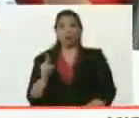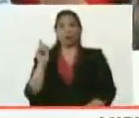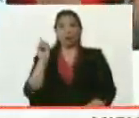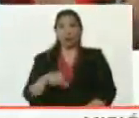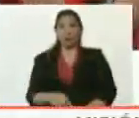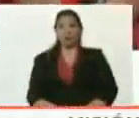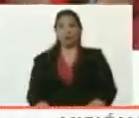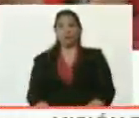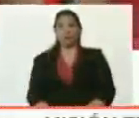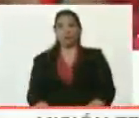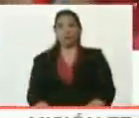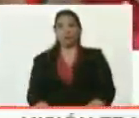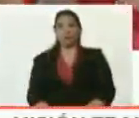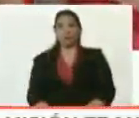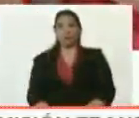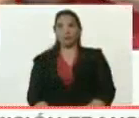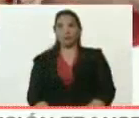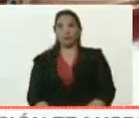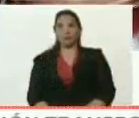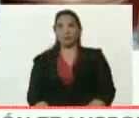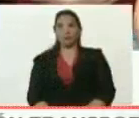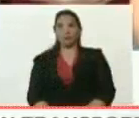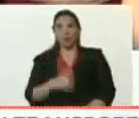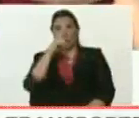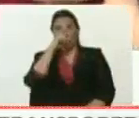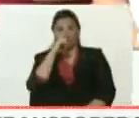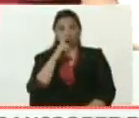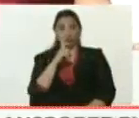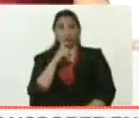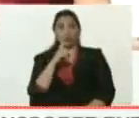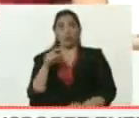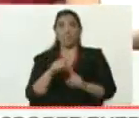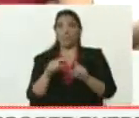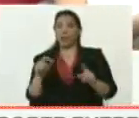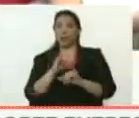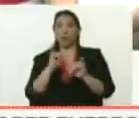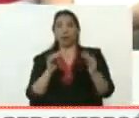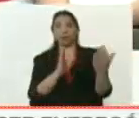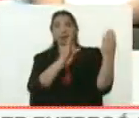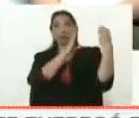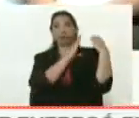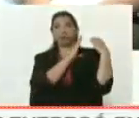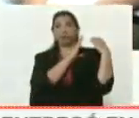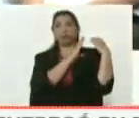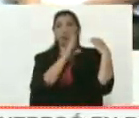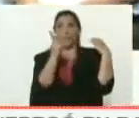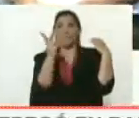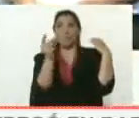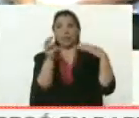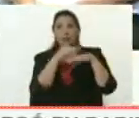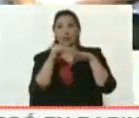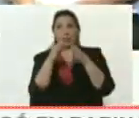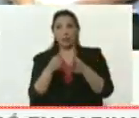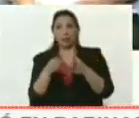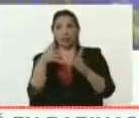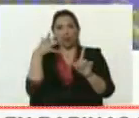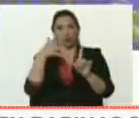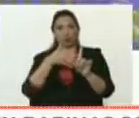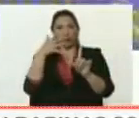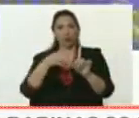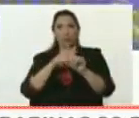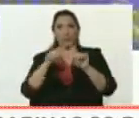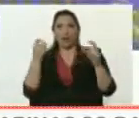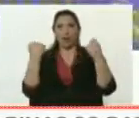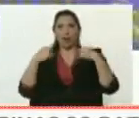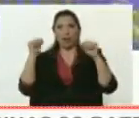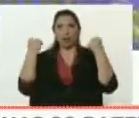estamos llegándole a la edad, pero están ya en cargos de viceministro, formándose para el